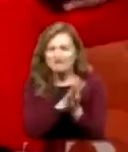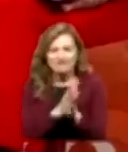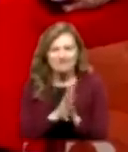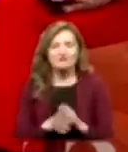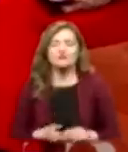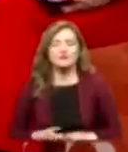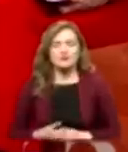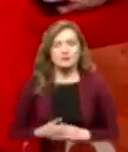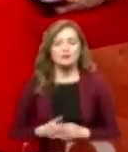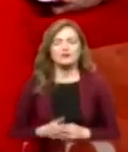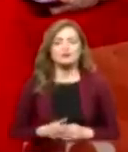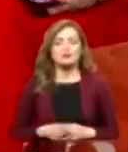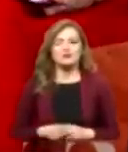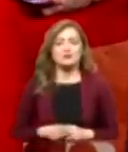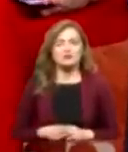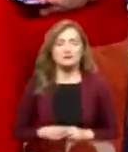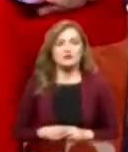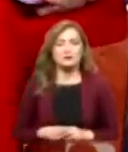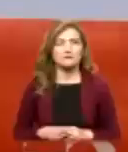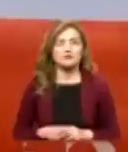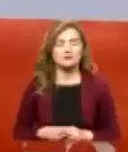de trato por parte de la justicia?